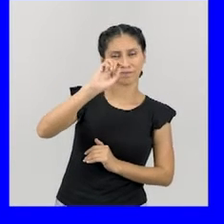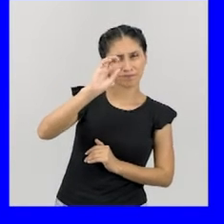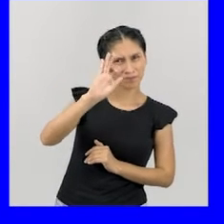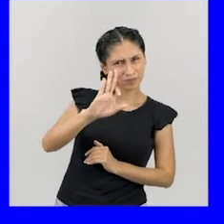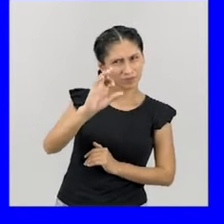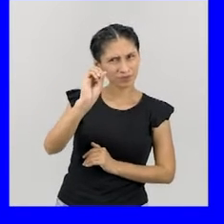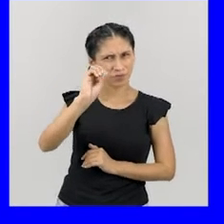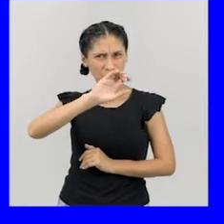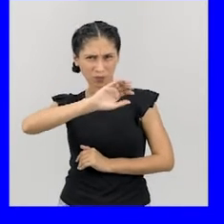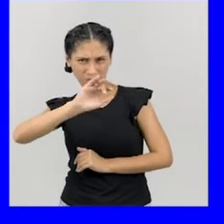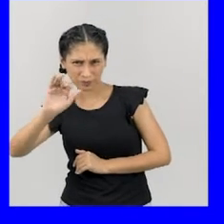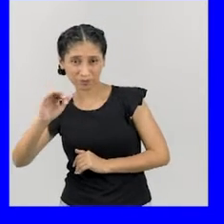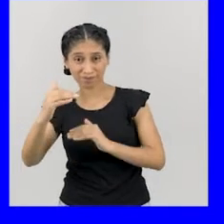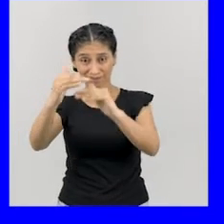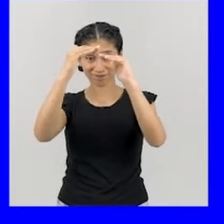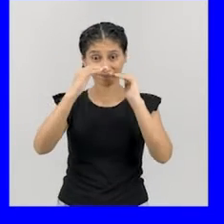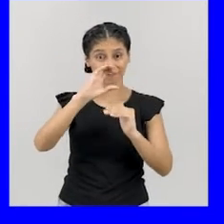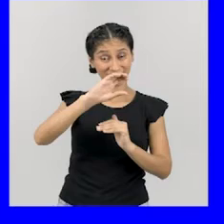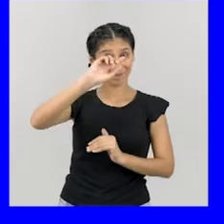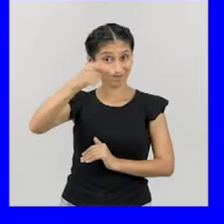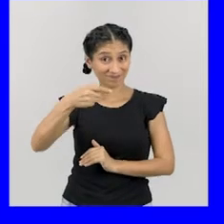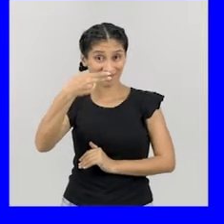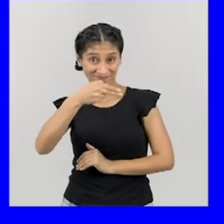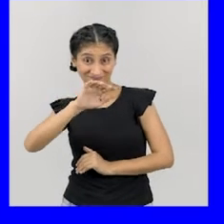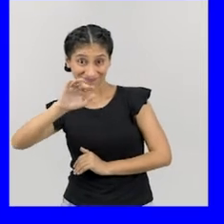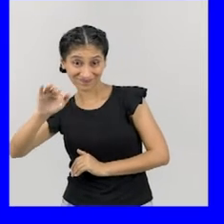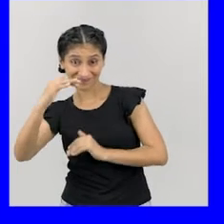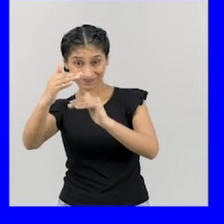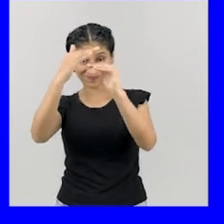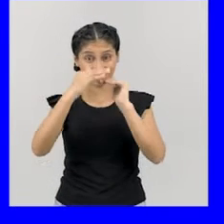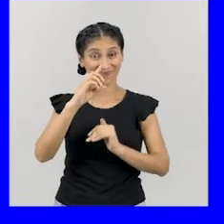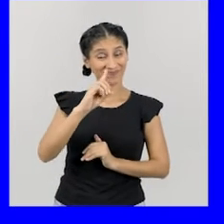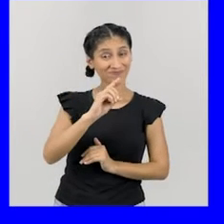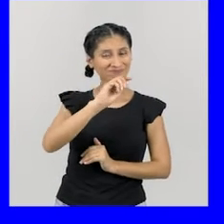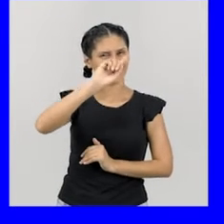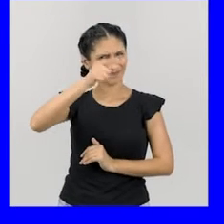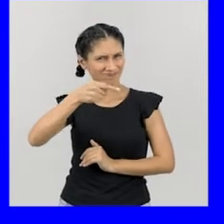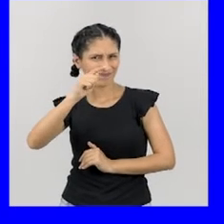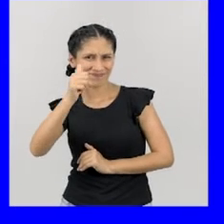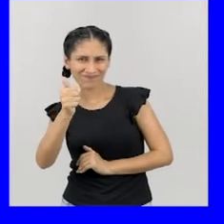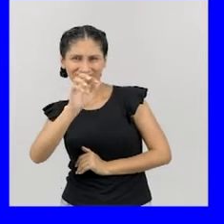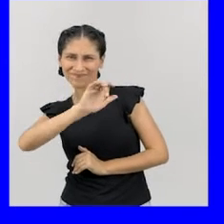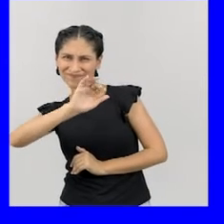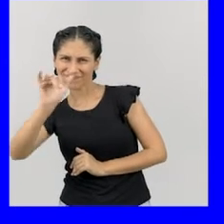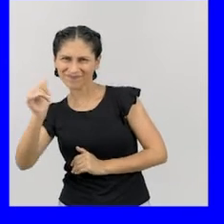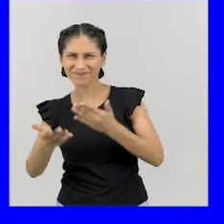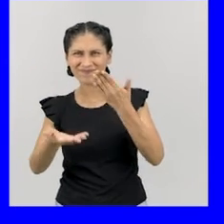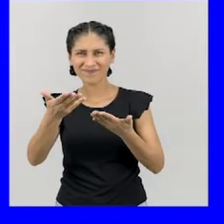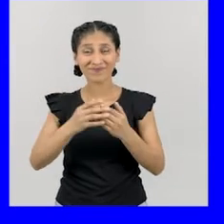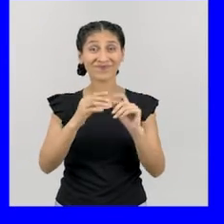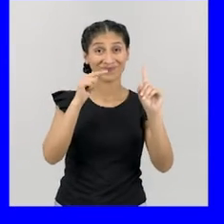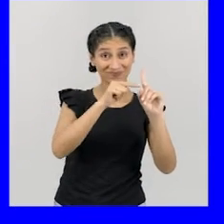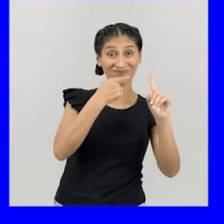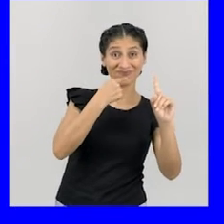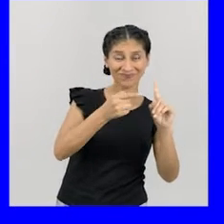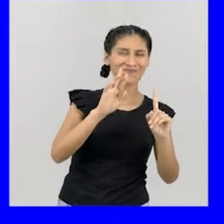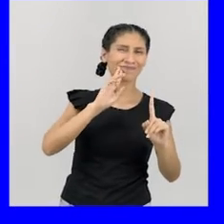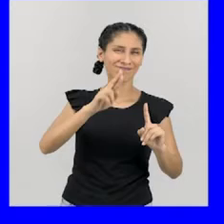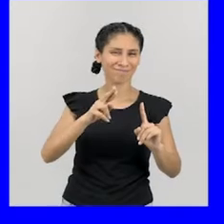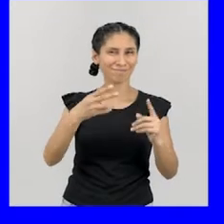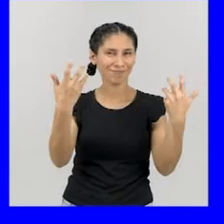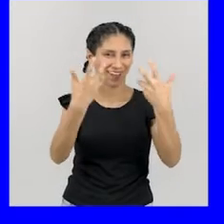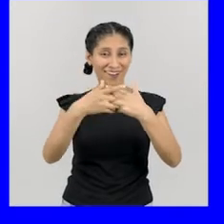C. Habituales. D. Anormales. Amaru, Nancy dice, entonces la respuesta es